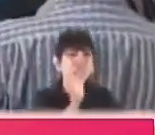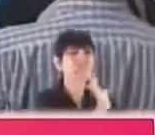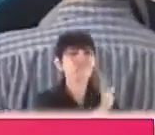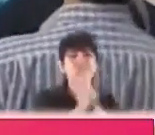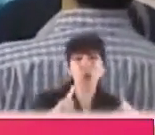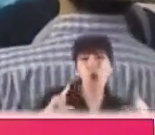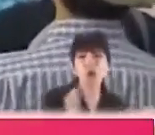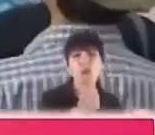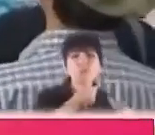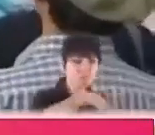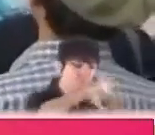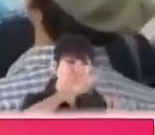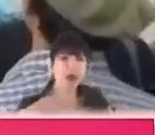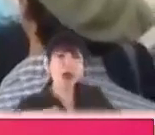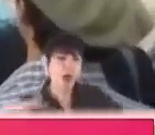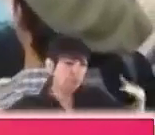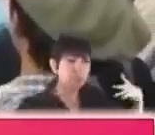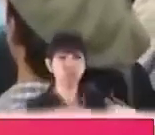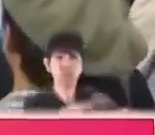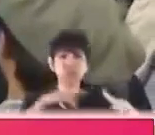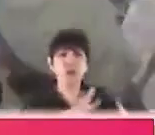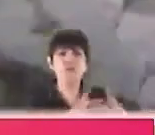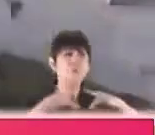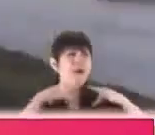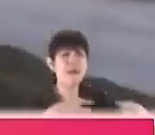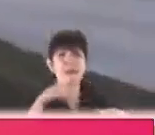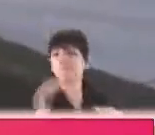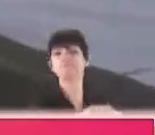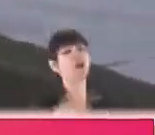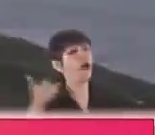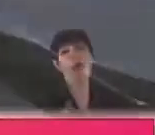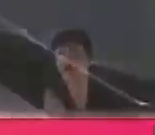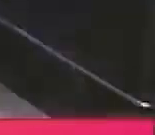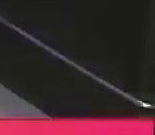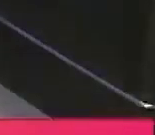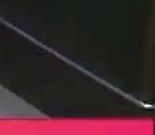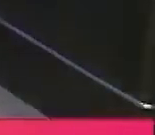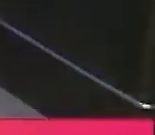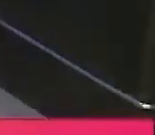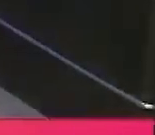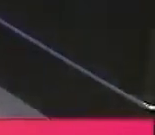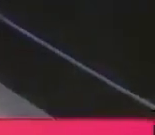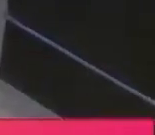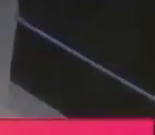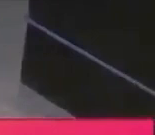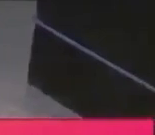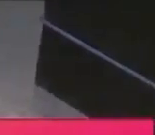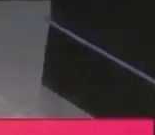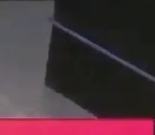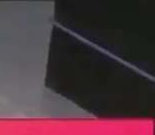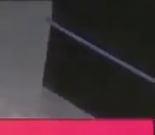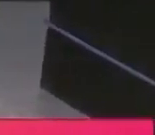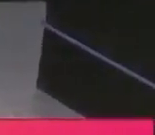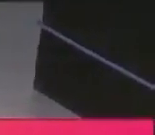pueblos, porque ellos no pueden decidir porque es una población implantada. Claro. ¿Sí? Entonces es como si, un ejemplo lo explica todo,